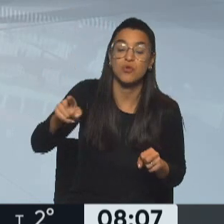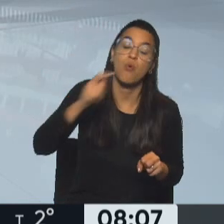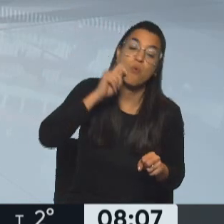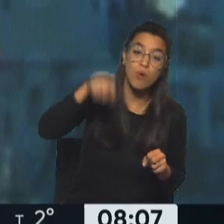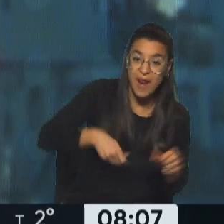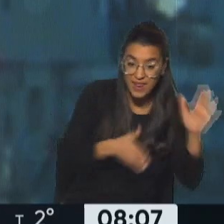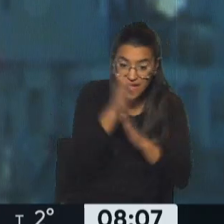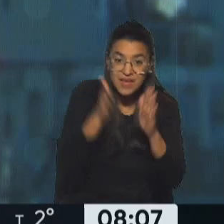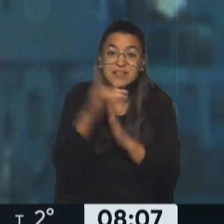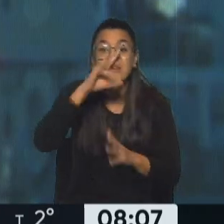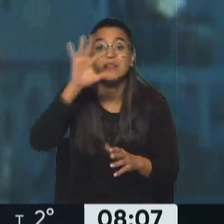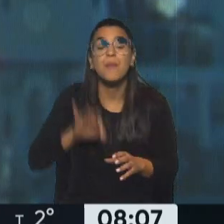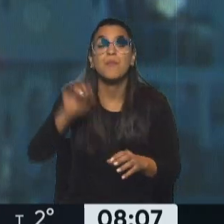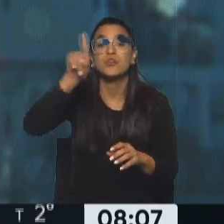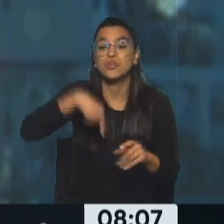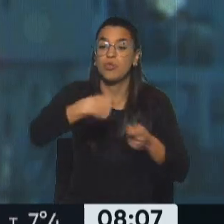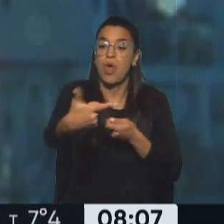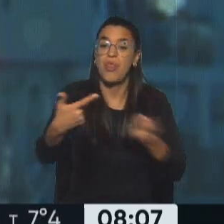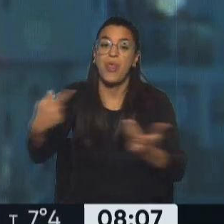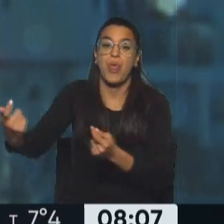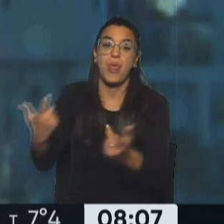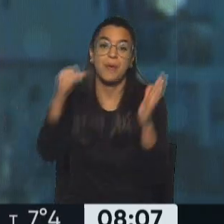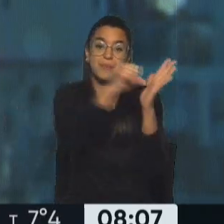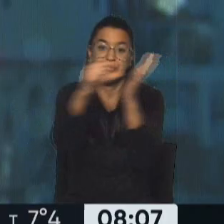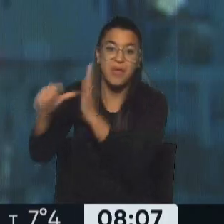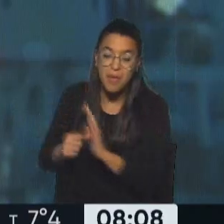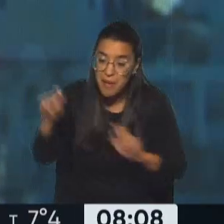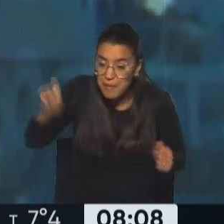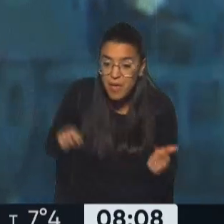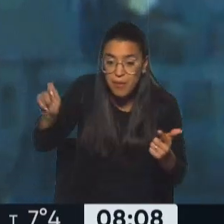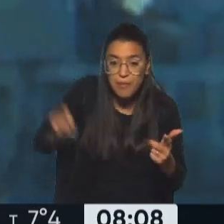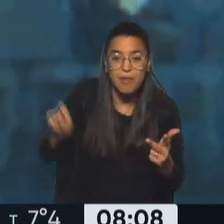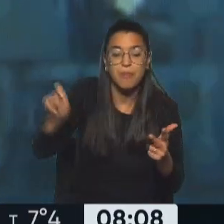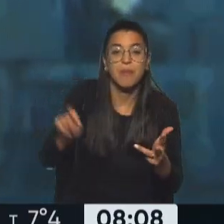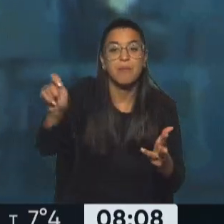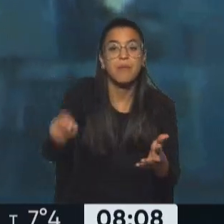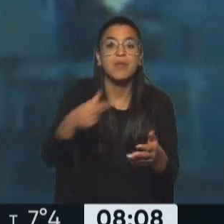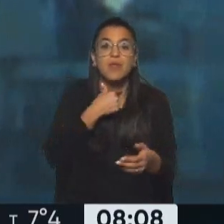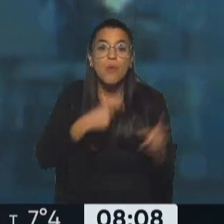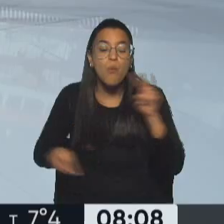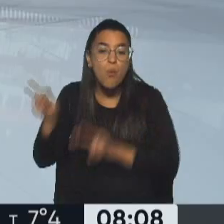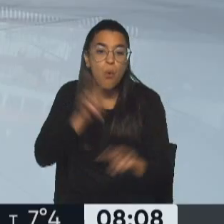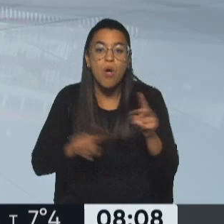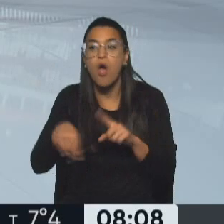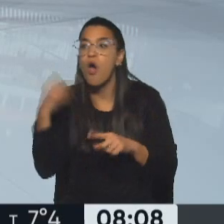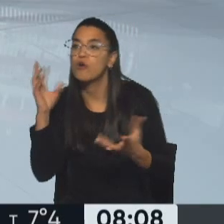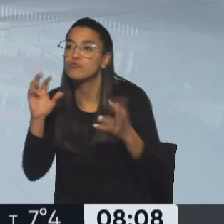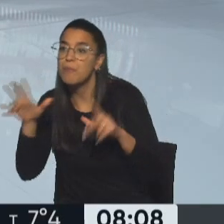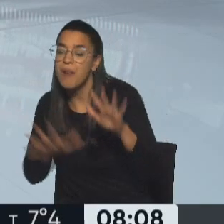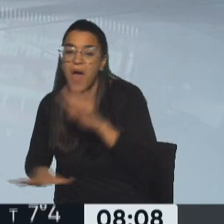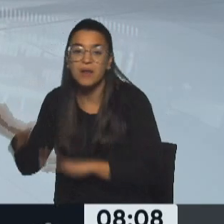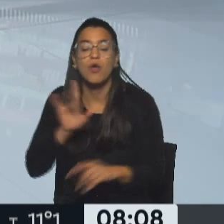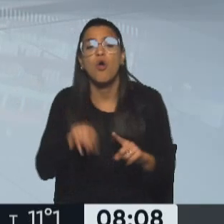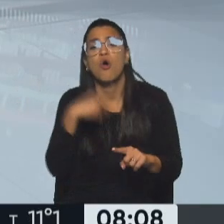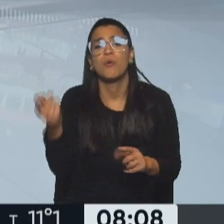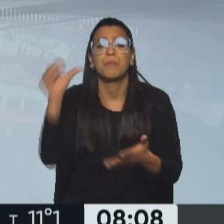Ucrania va a estos países. Imagínense la cantidad de meses que tuvieron que pasar tratando de buscar alguna otra alternativa. Y después países